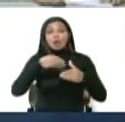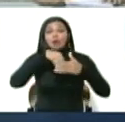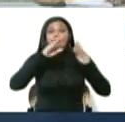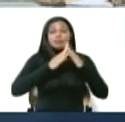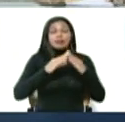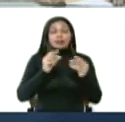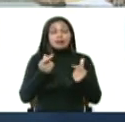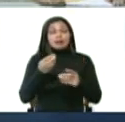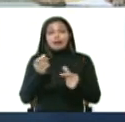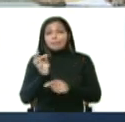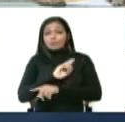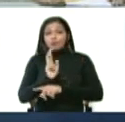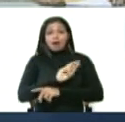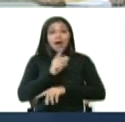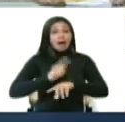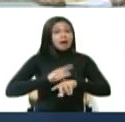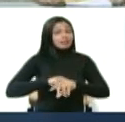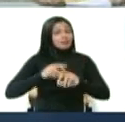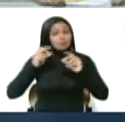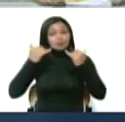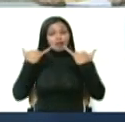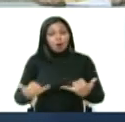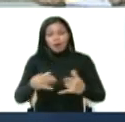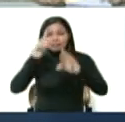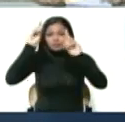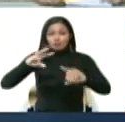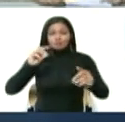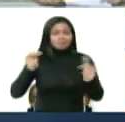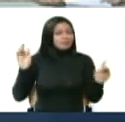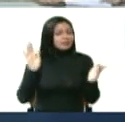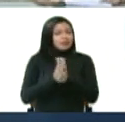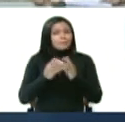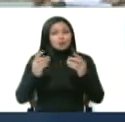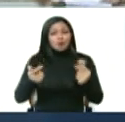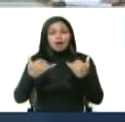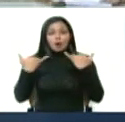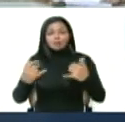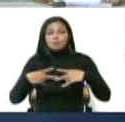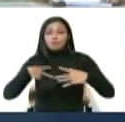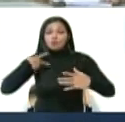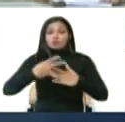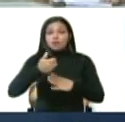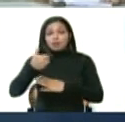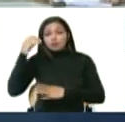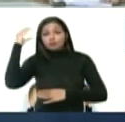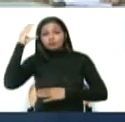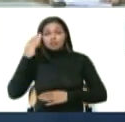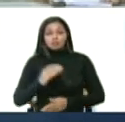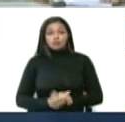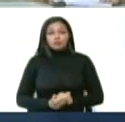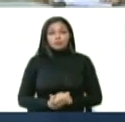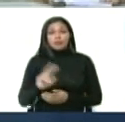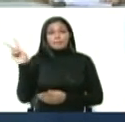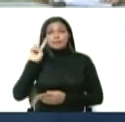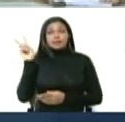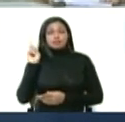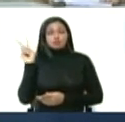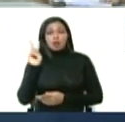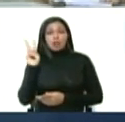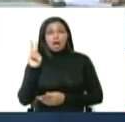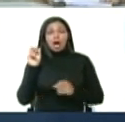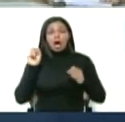de manera audaz y a tiempo, rápida, radical, consciente, voluntaria. En Venezuela no ha habido toque de queda,